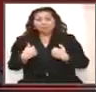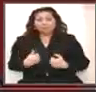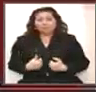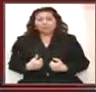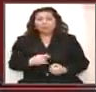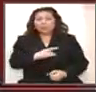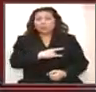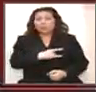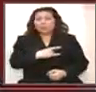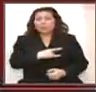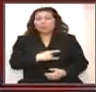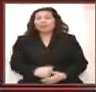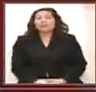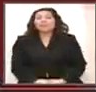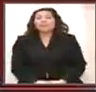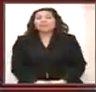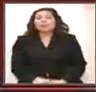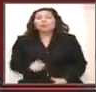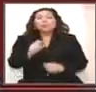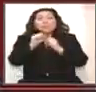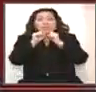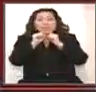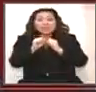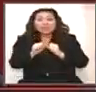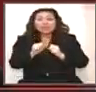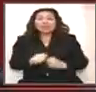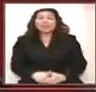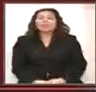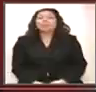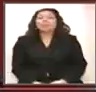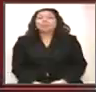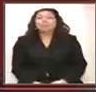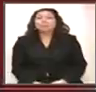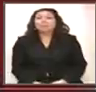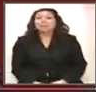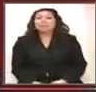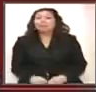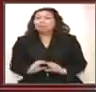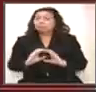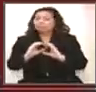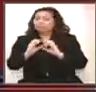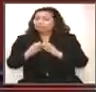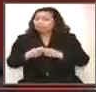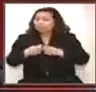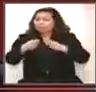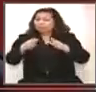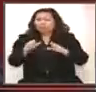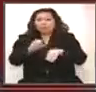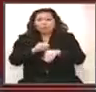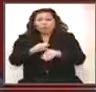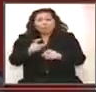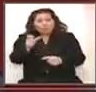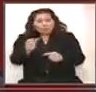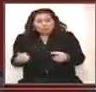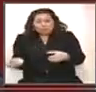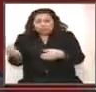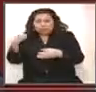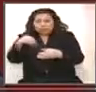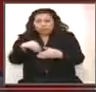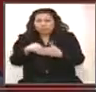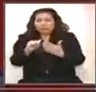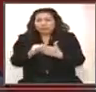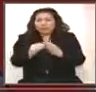acreditadas en las universidades del país y un secretario técnico. Es decir, se trata de un amplio consejo que